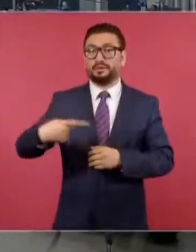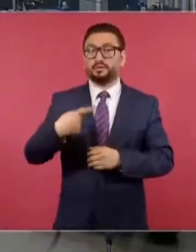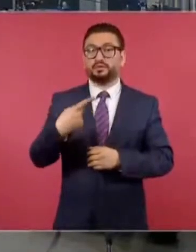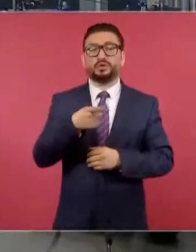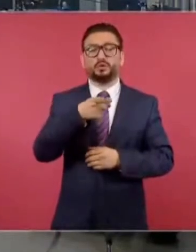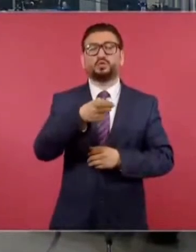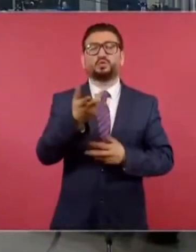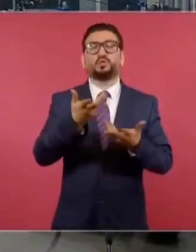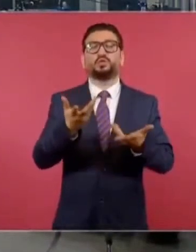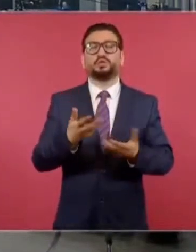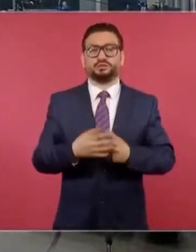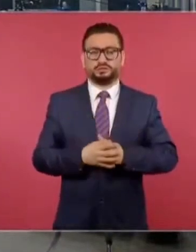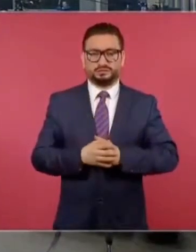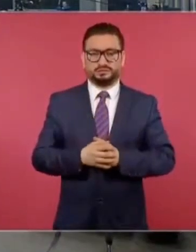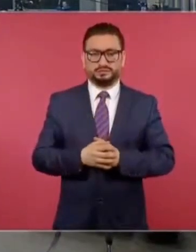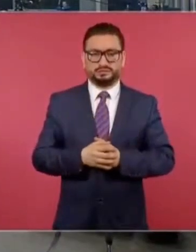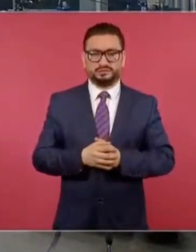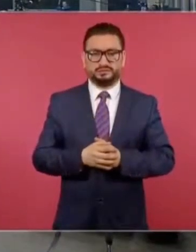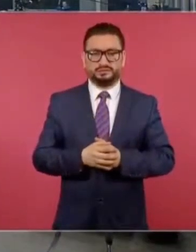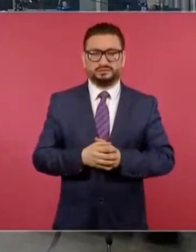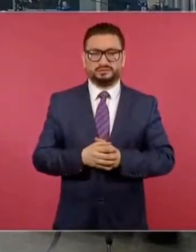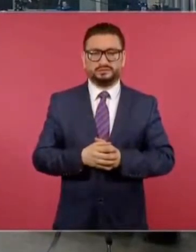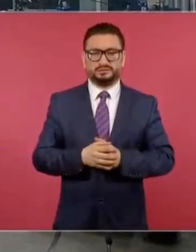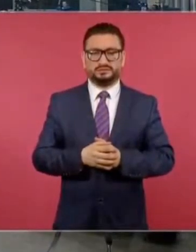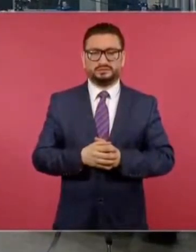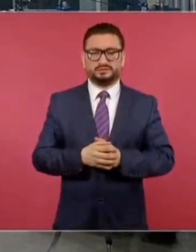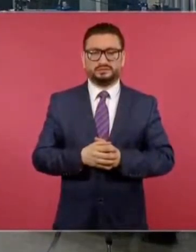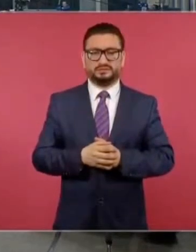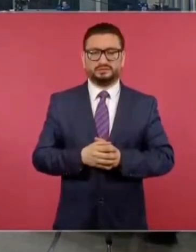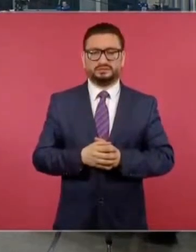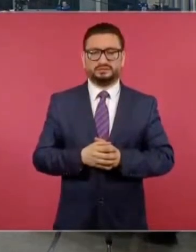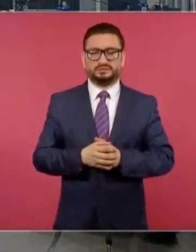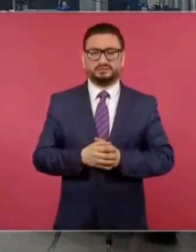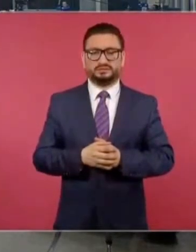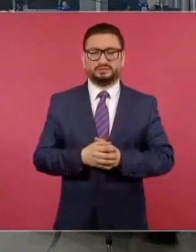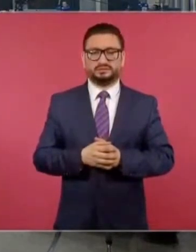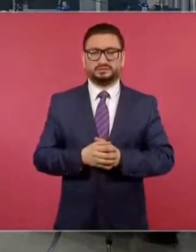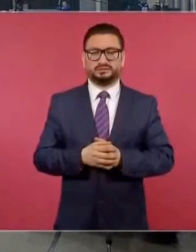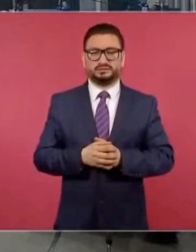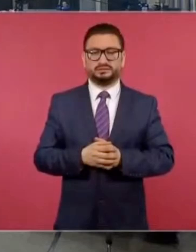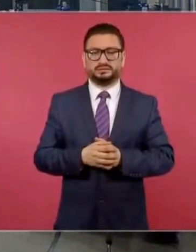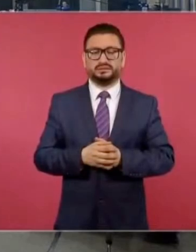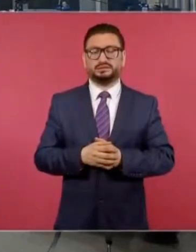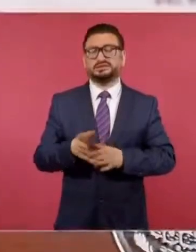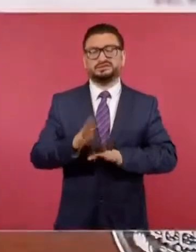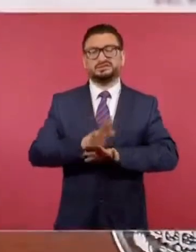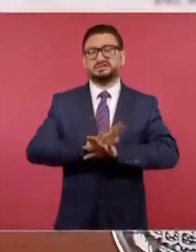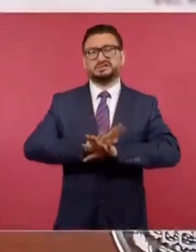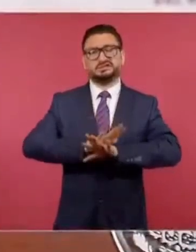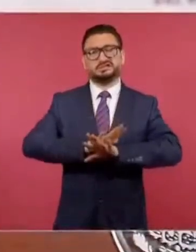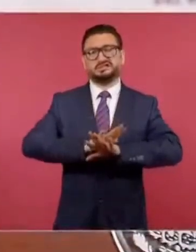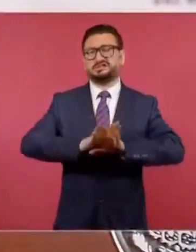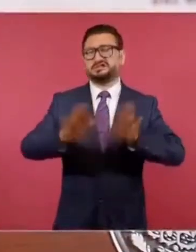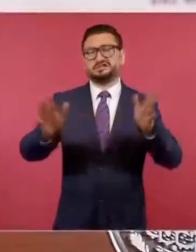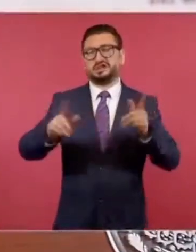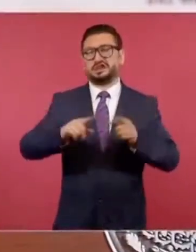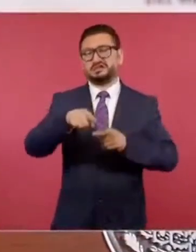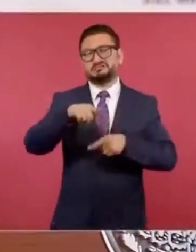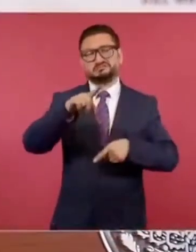si ya estás